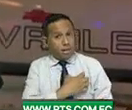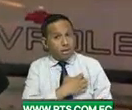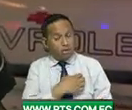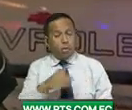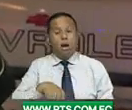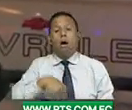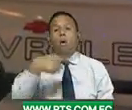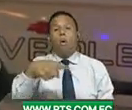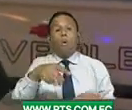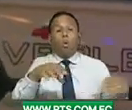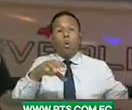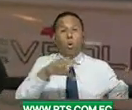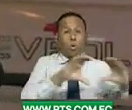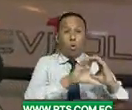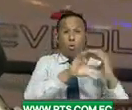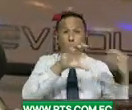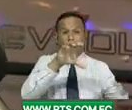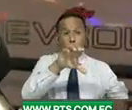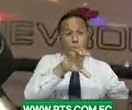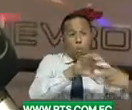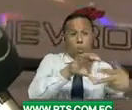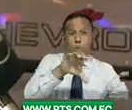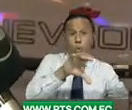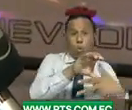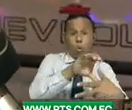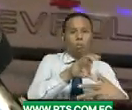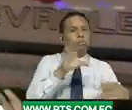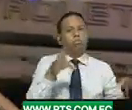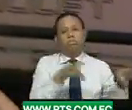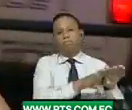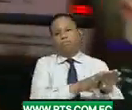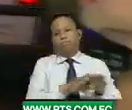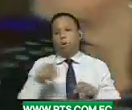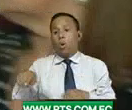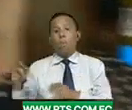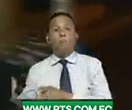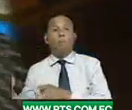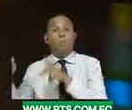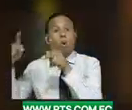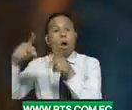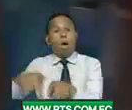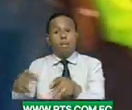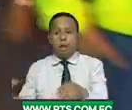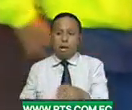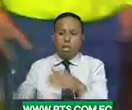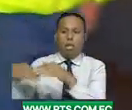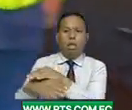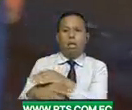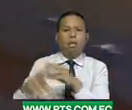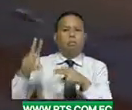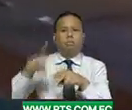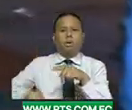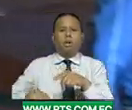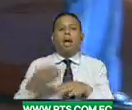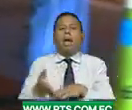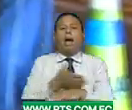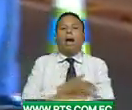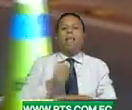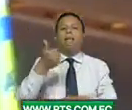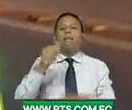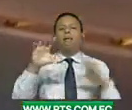túnel, hay cierre en el puente Patria, ya está todo coordinado desde las 10 de la noche, ya se hizo el cierre. Hay